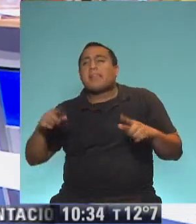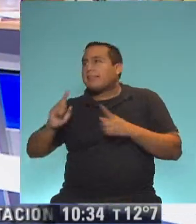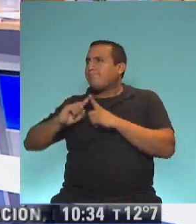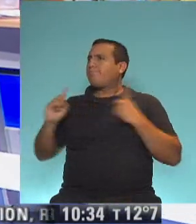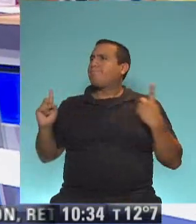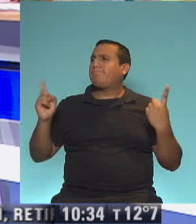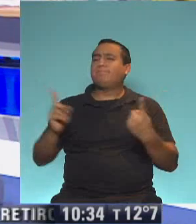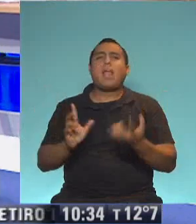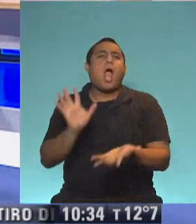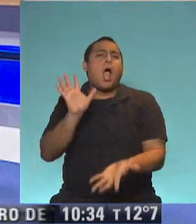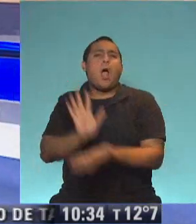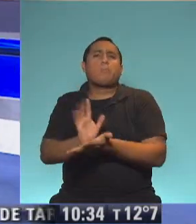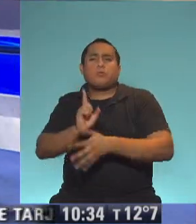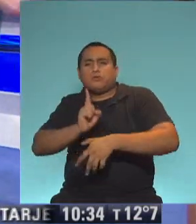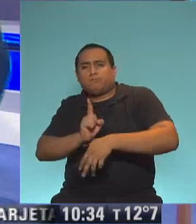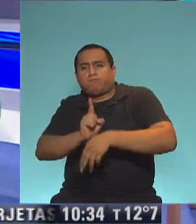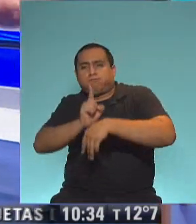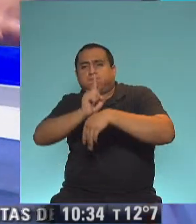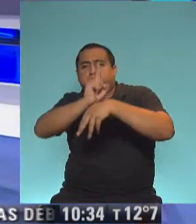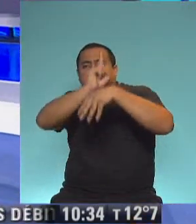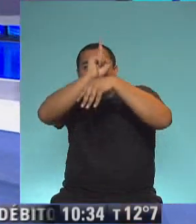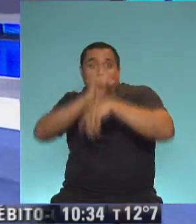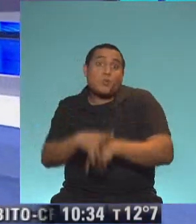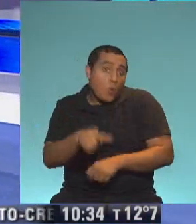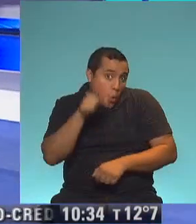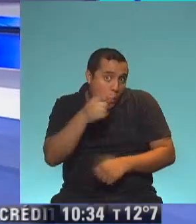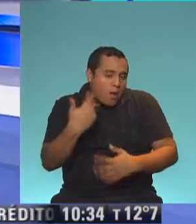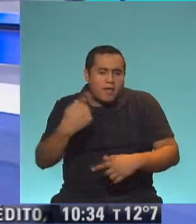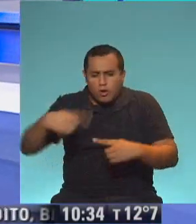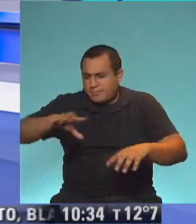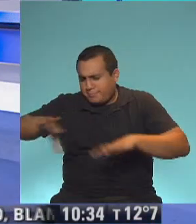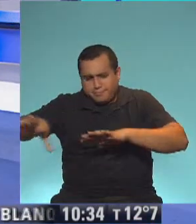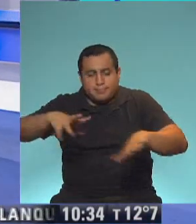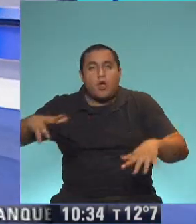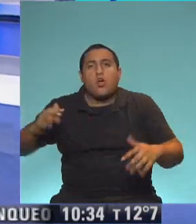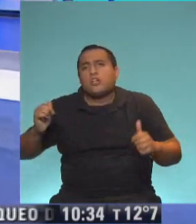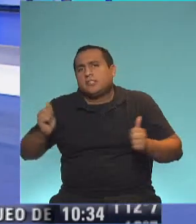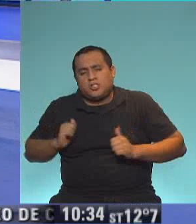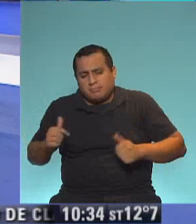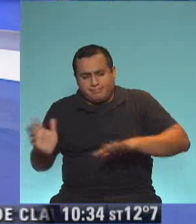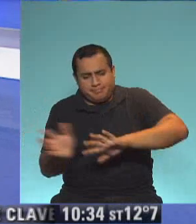televisión pública va a ser una nave. ¡Estoy una nave! Y en sus casas pueden correr los muebles, ir a los sillones, las sillas,